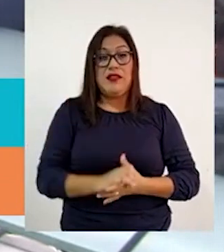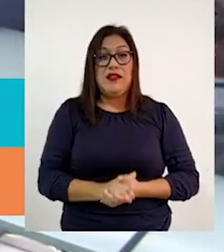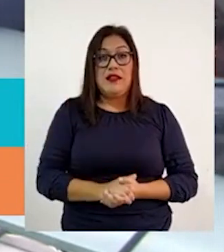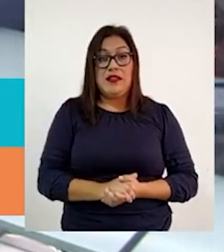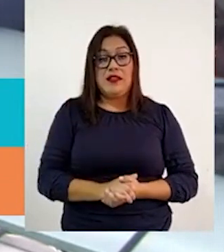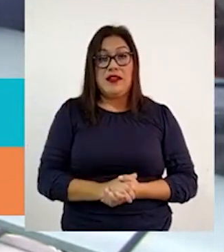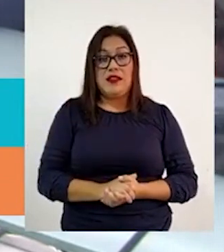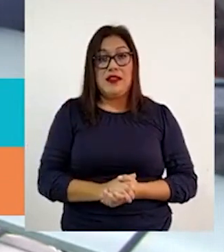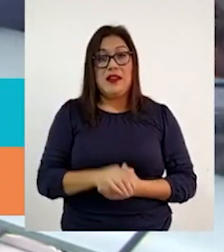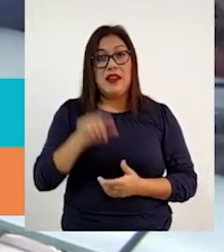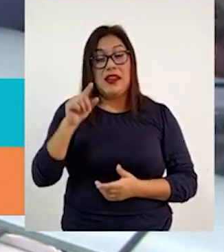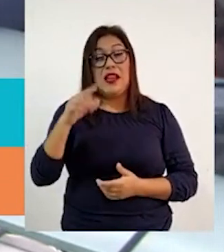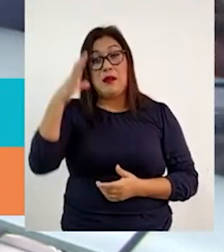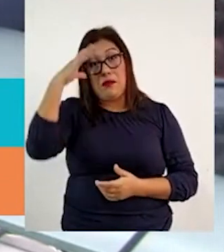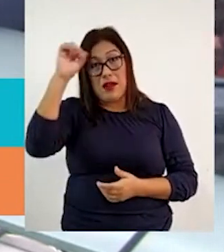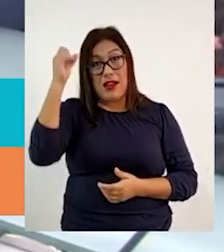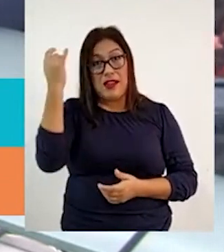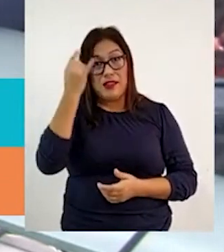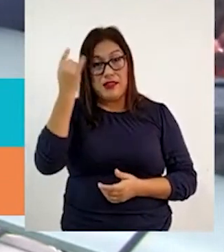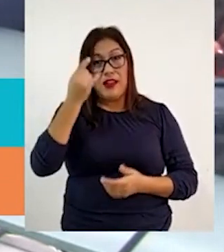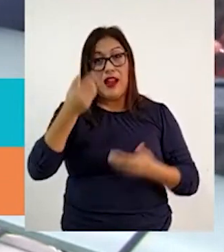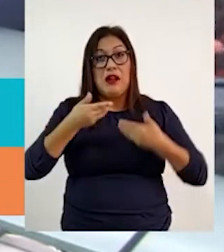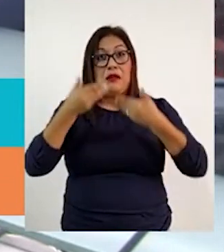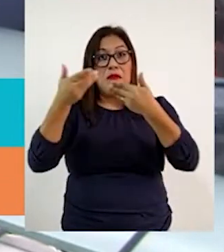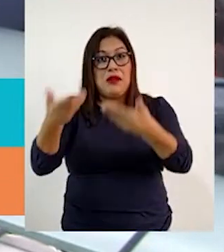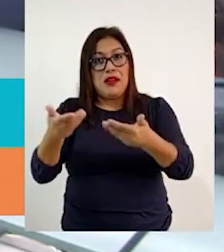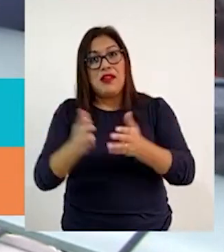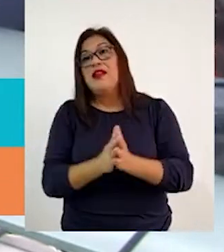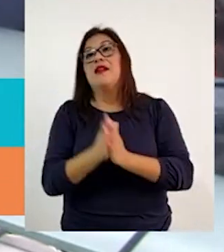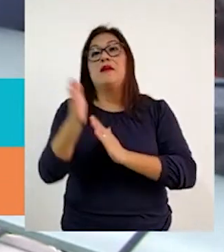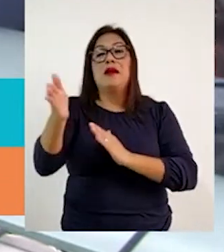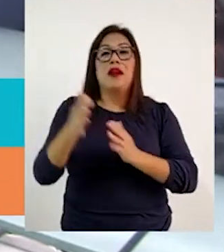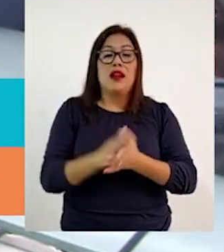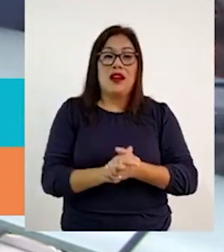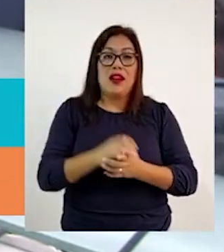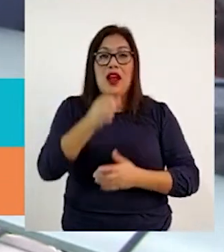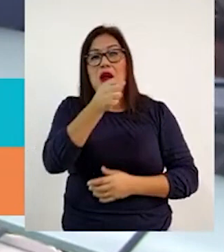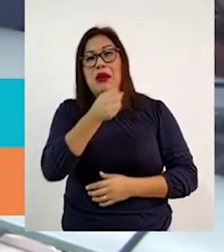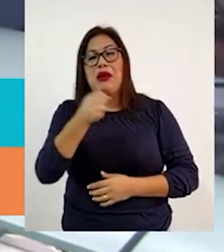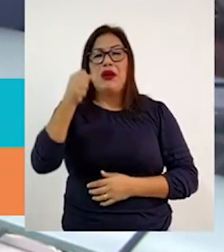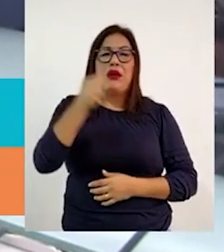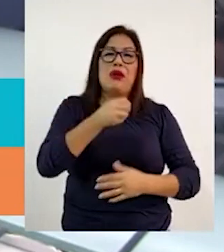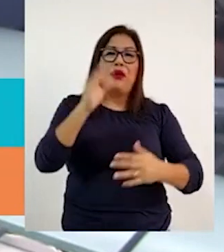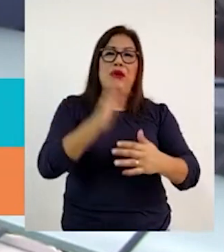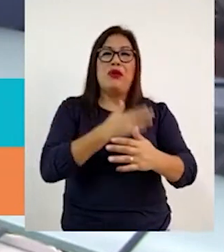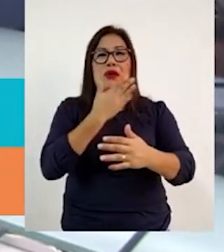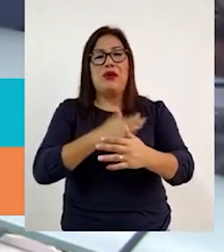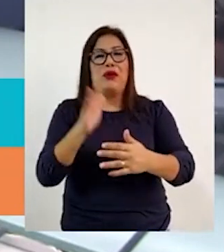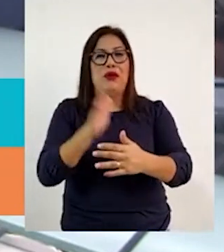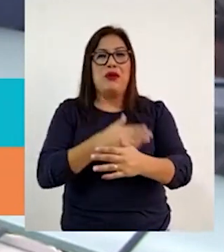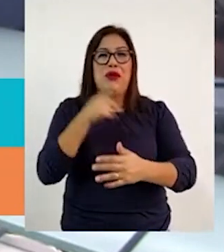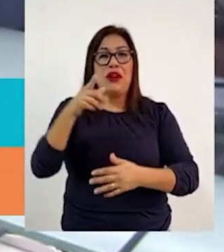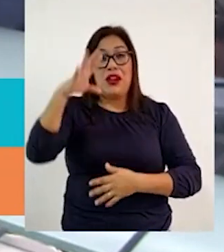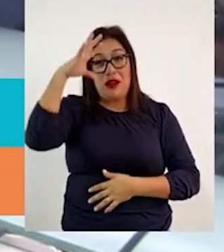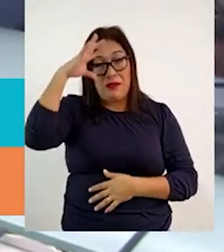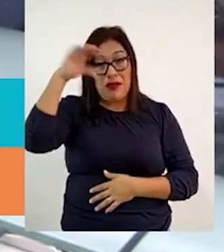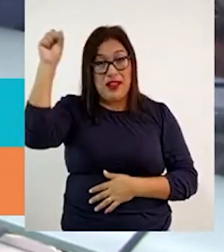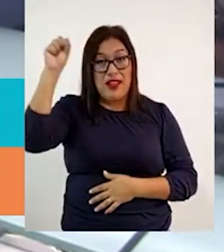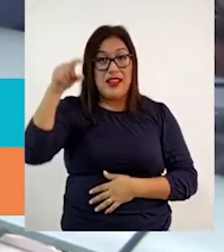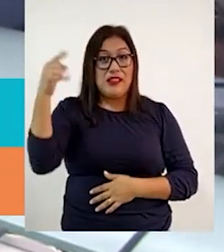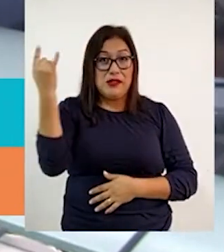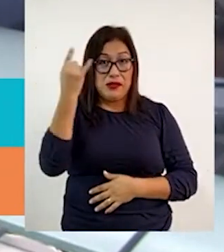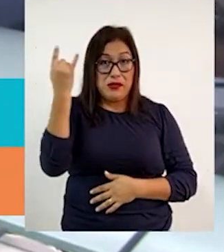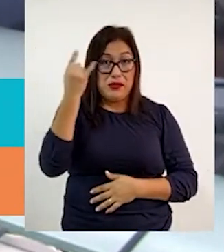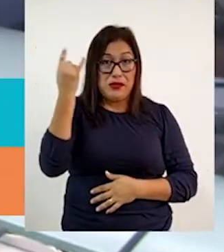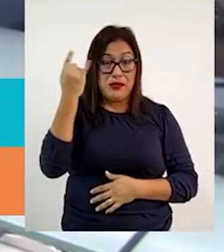deleitar con un especial musical. Un gran concierto que lleva a cabo la Embajada de los Estados